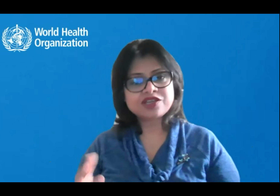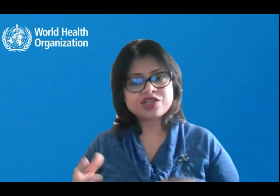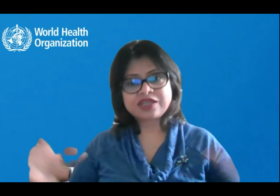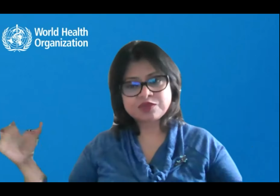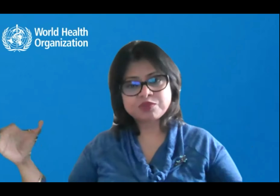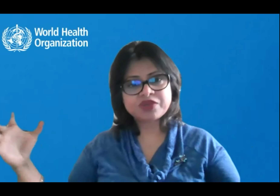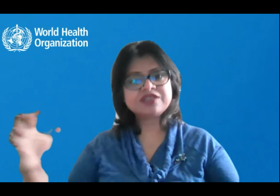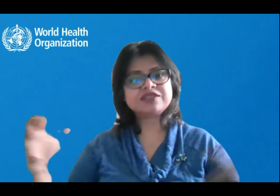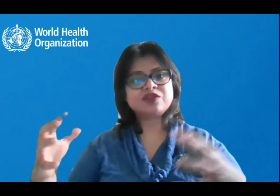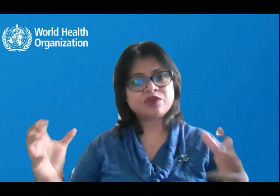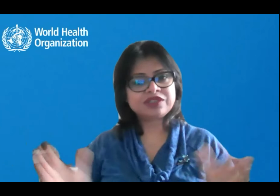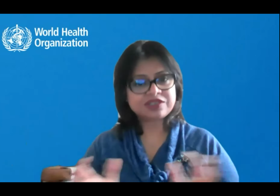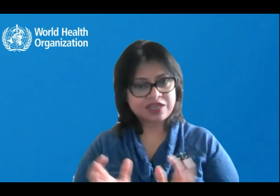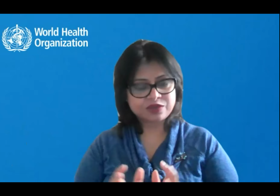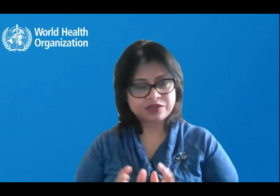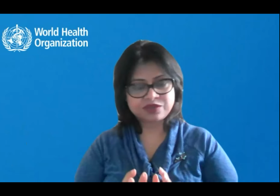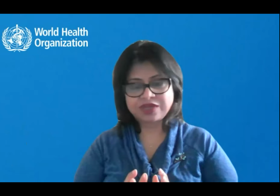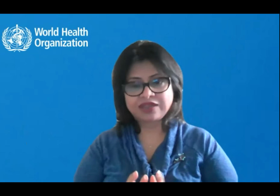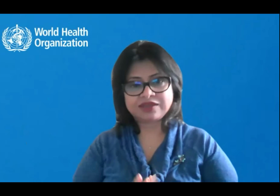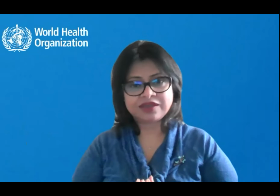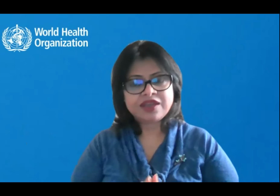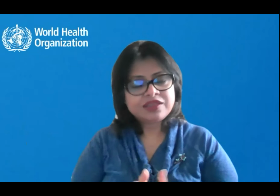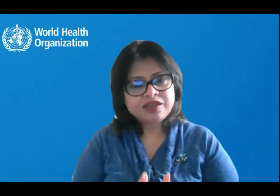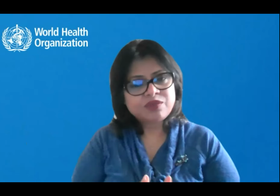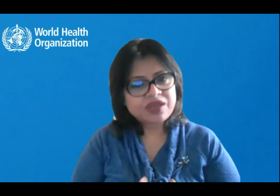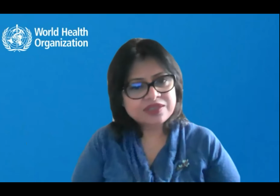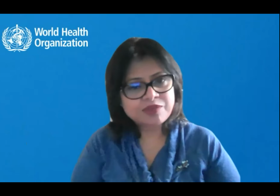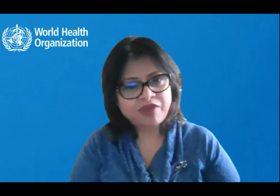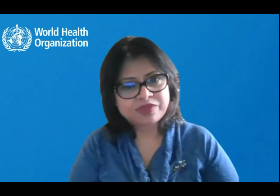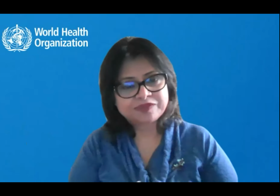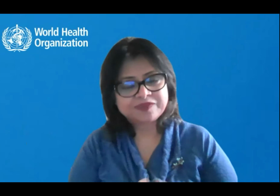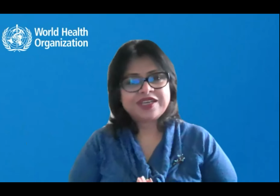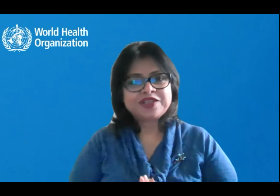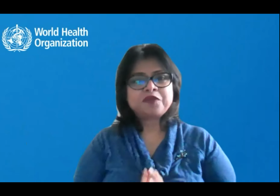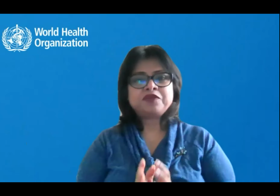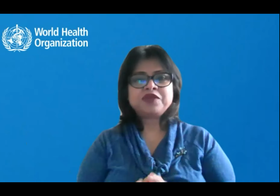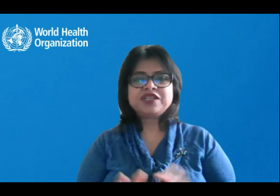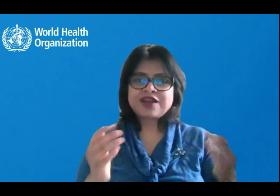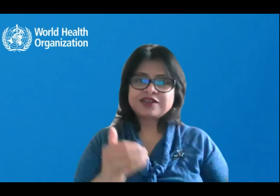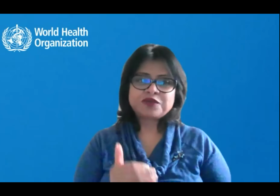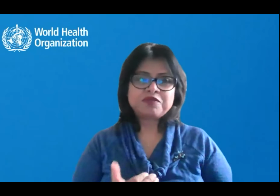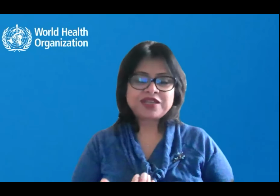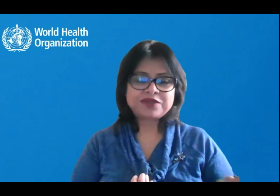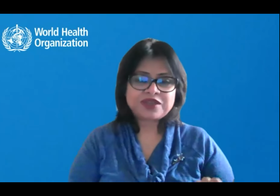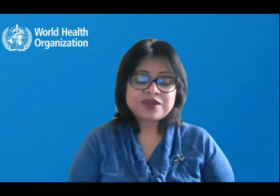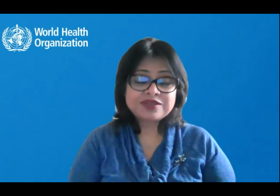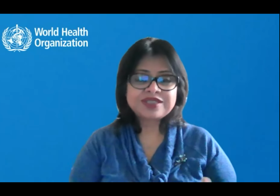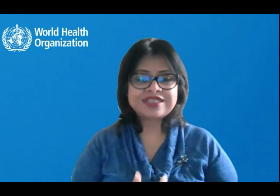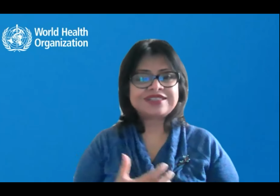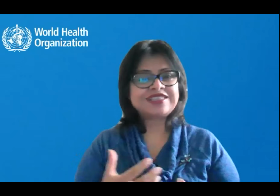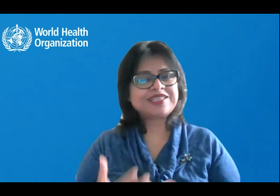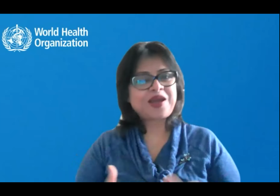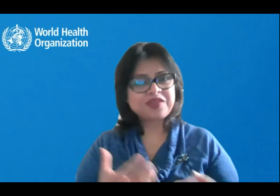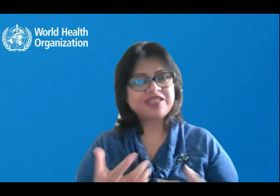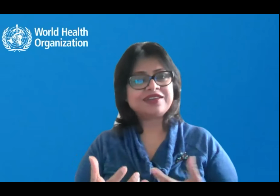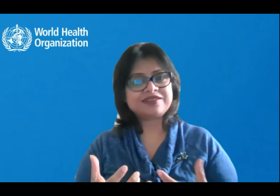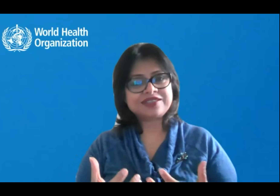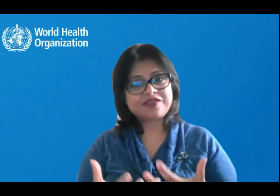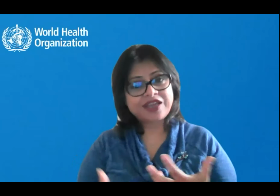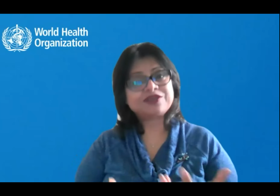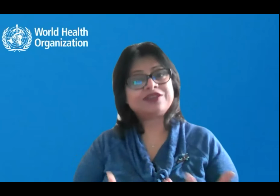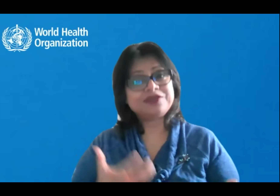luego usan una metodología para reunir a todos los actores. Pero ¿dónde encontramos el problema cuando se hace todo eso? Cuando volvimos